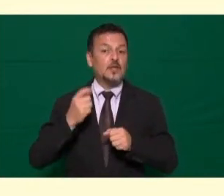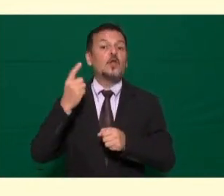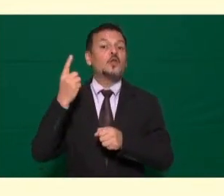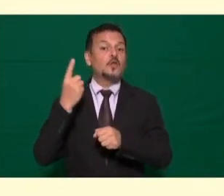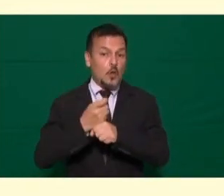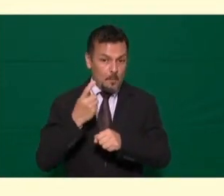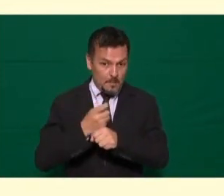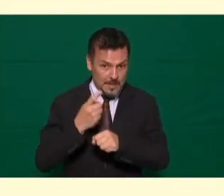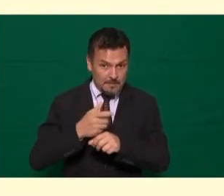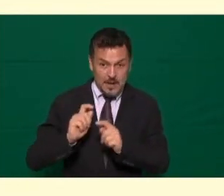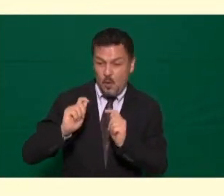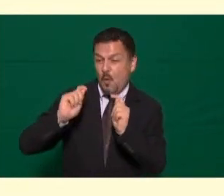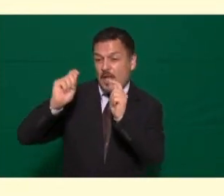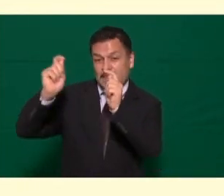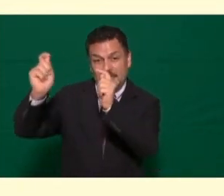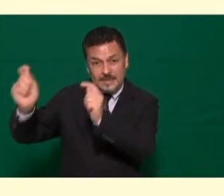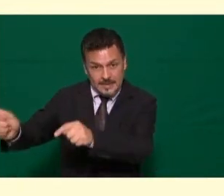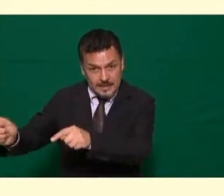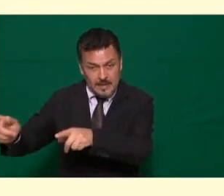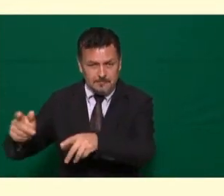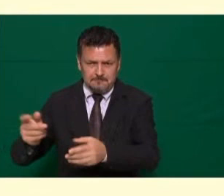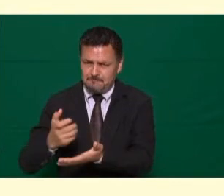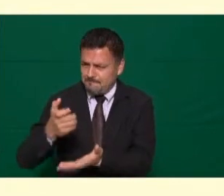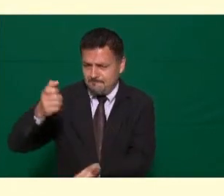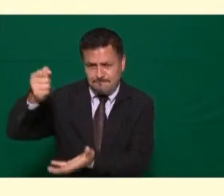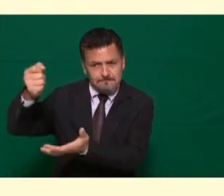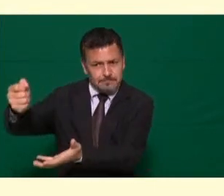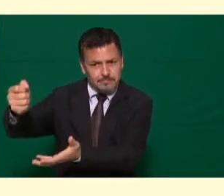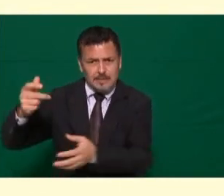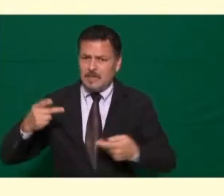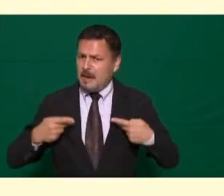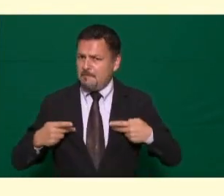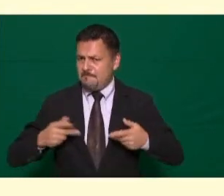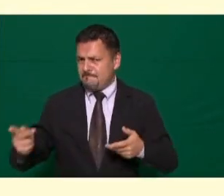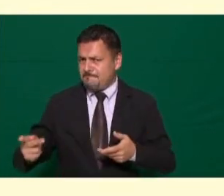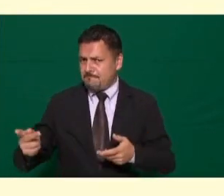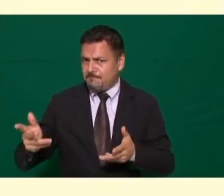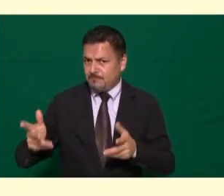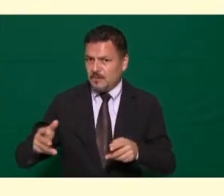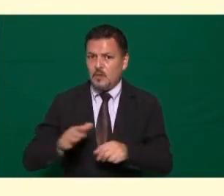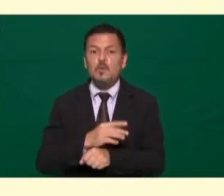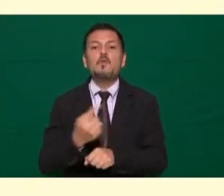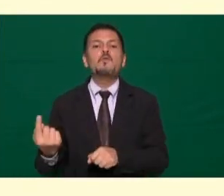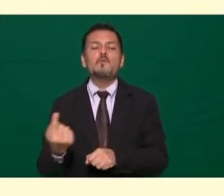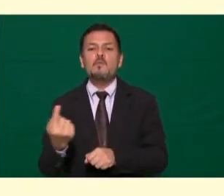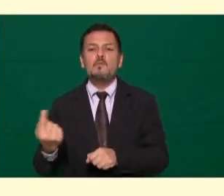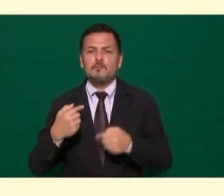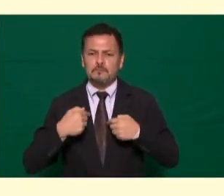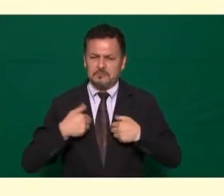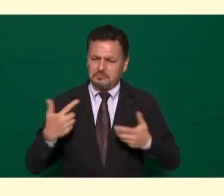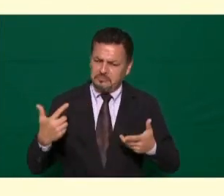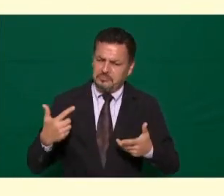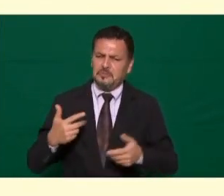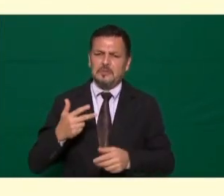es entregarle el dinero al pueblo, porque nuestro pueblo es